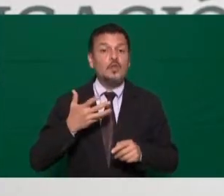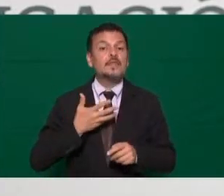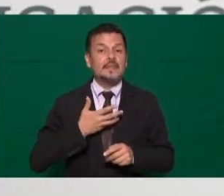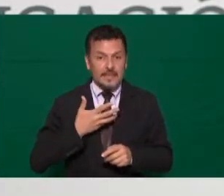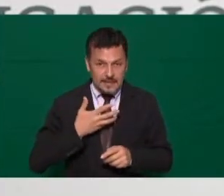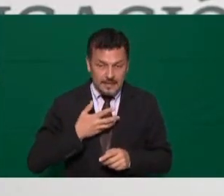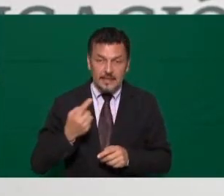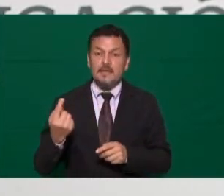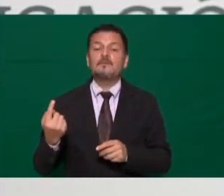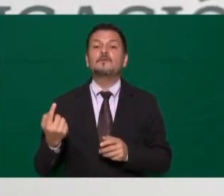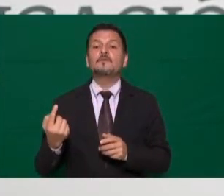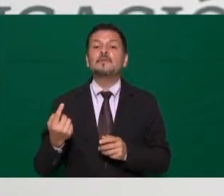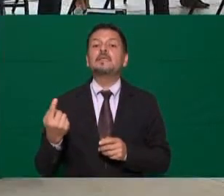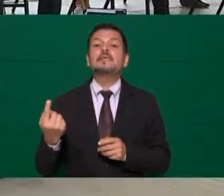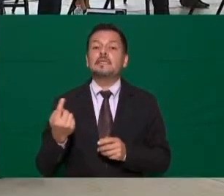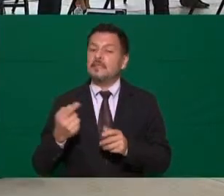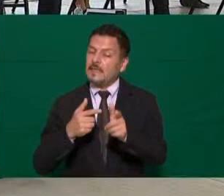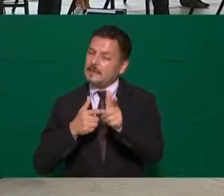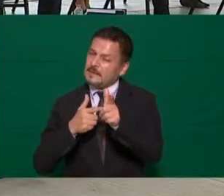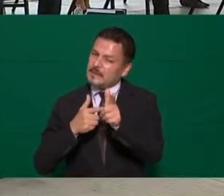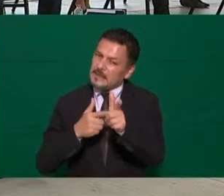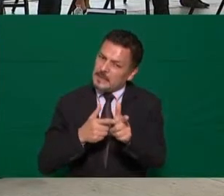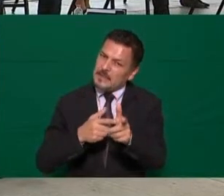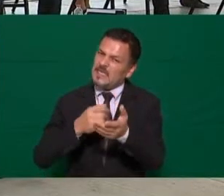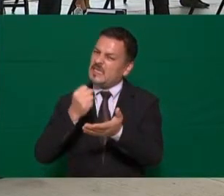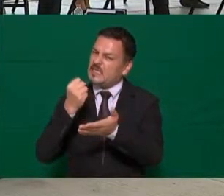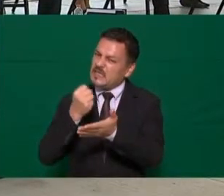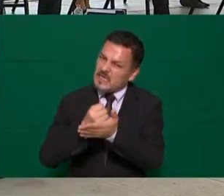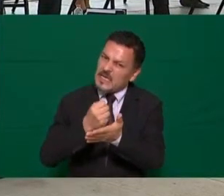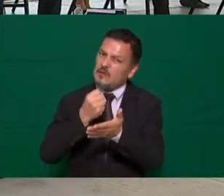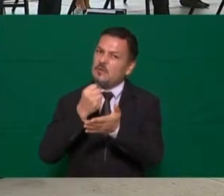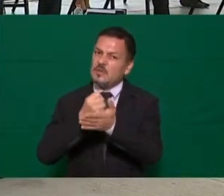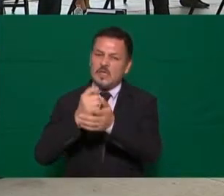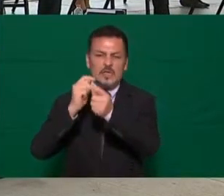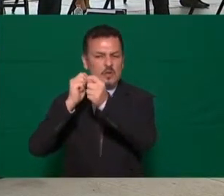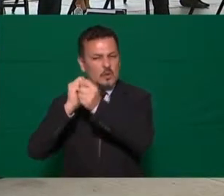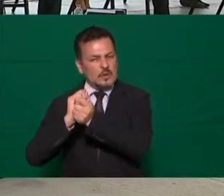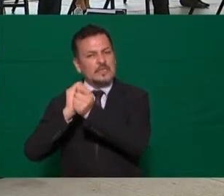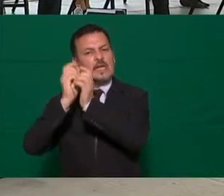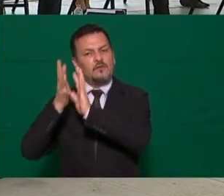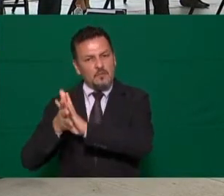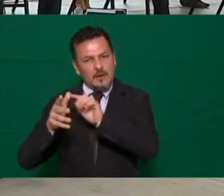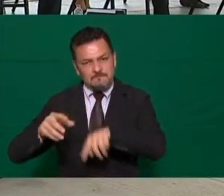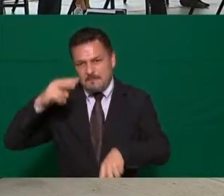tenemos que seguir insistiendo en transformar a México.